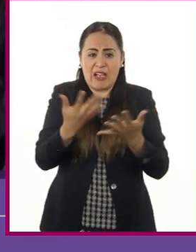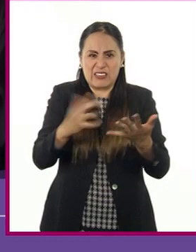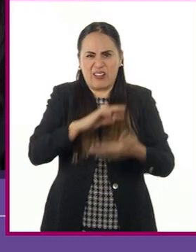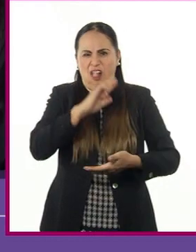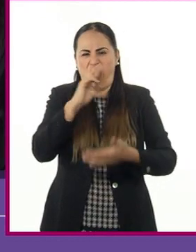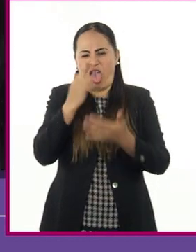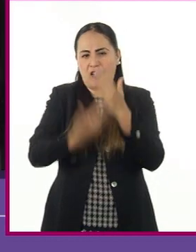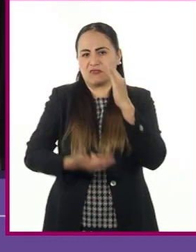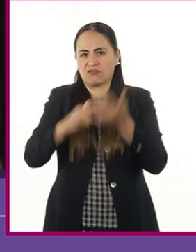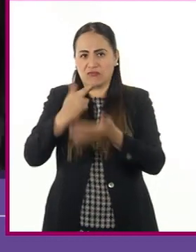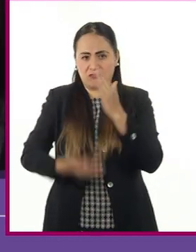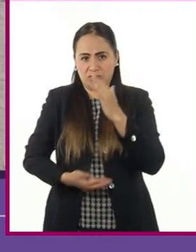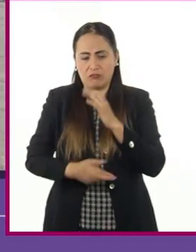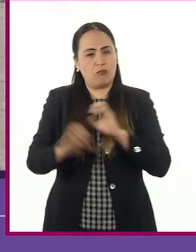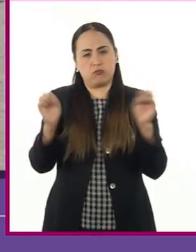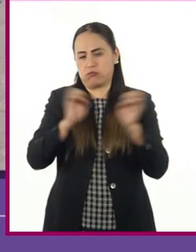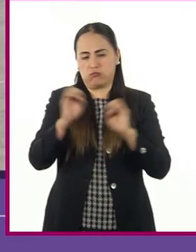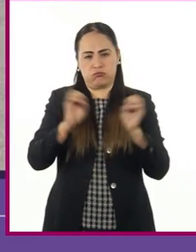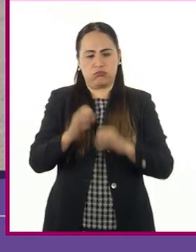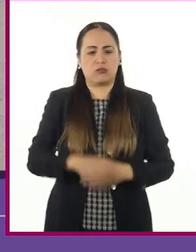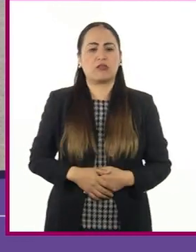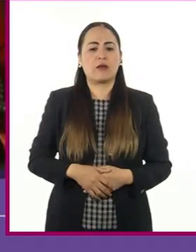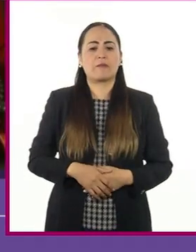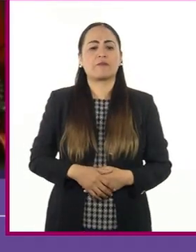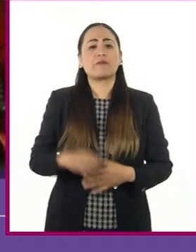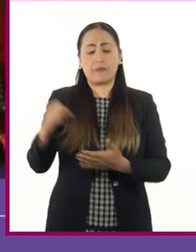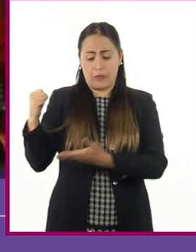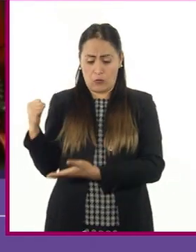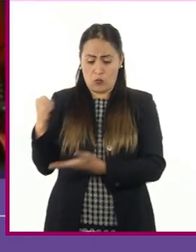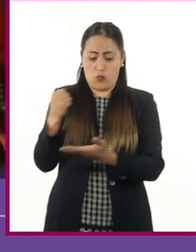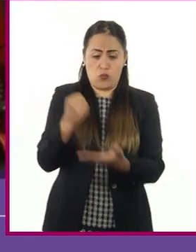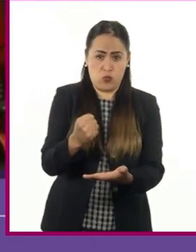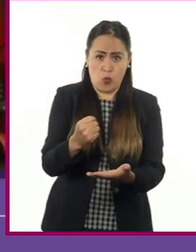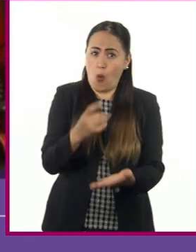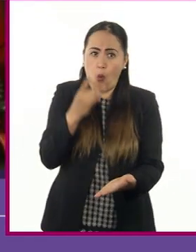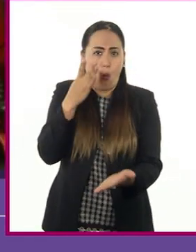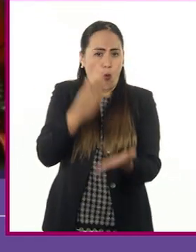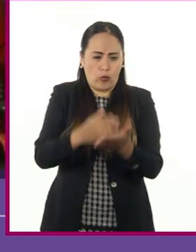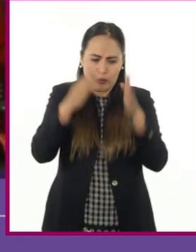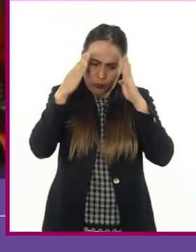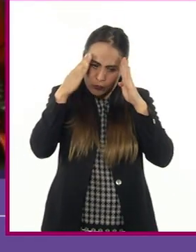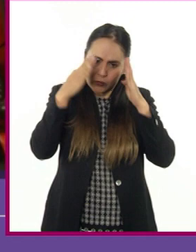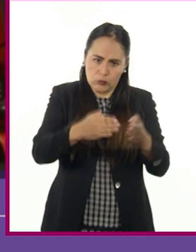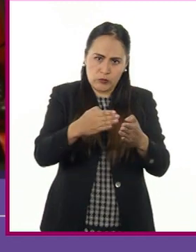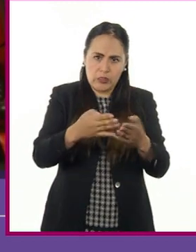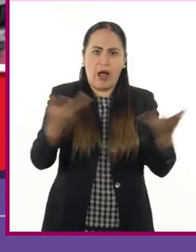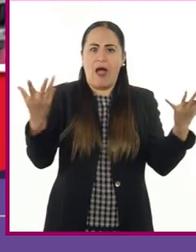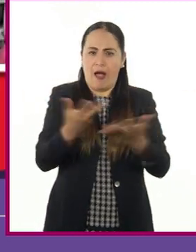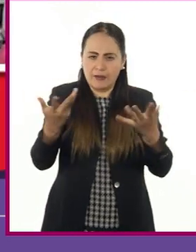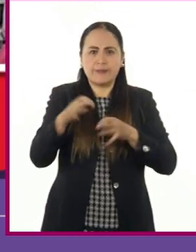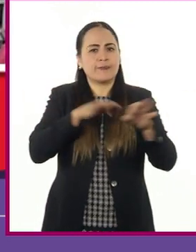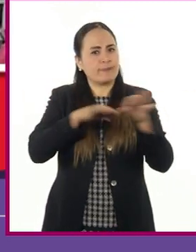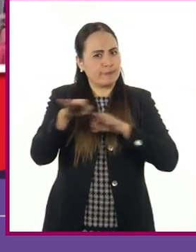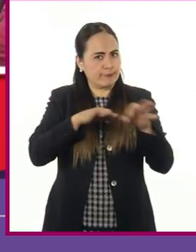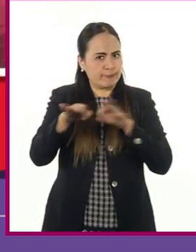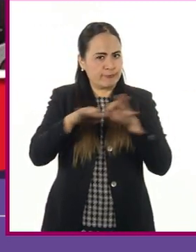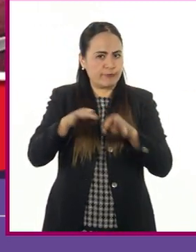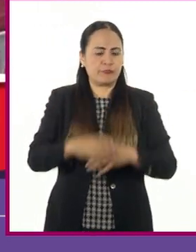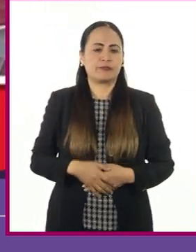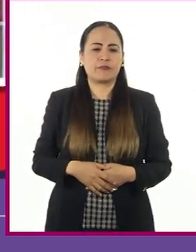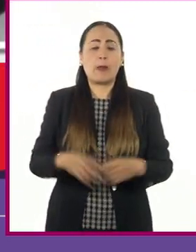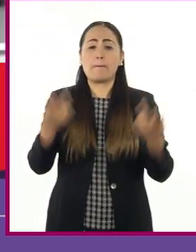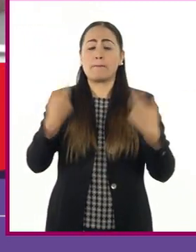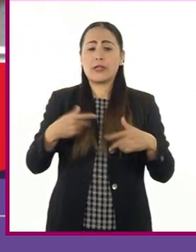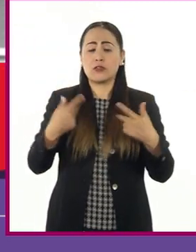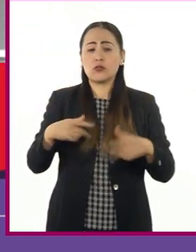servicio, utilizar los recursos asignados exclusivamente para el desempeño de su función. Los servidores